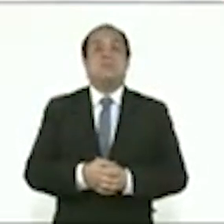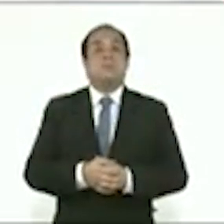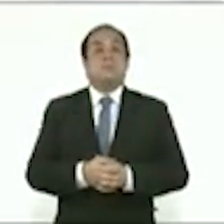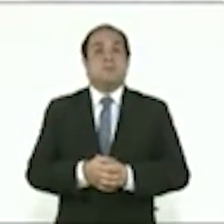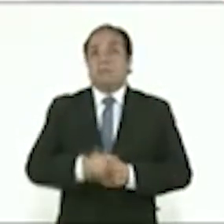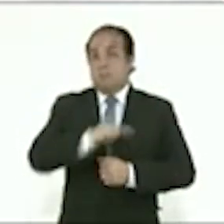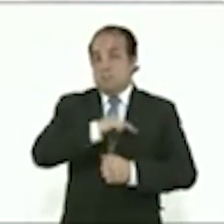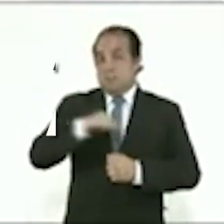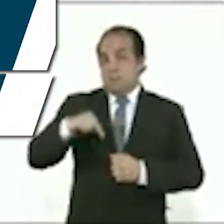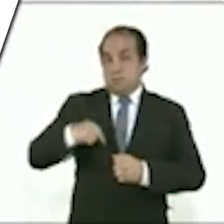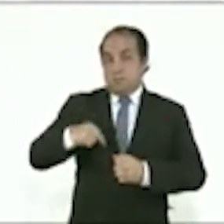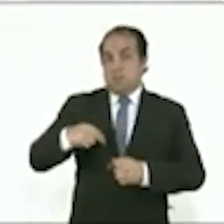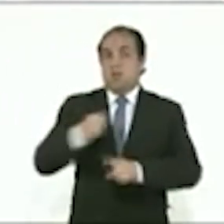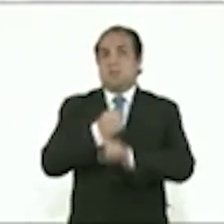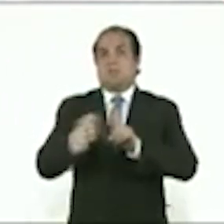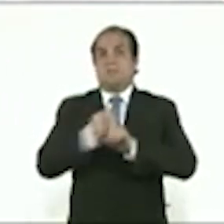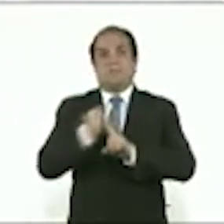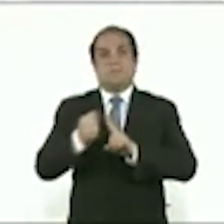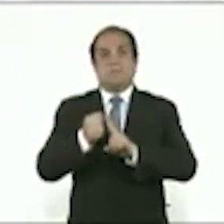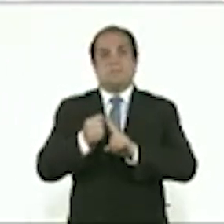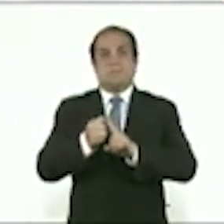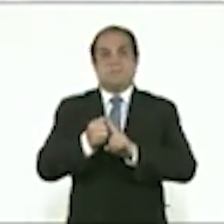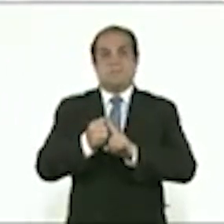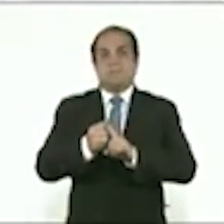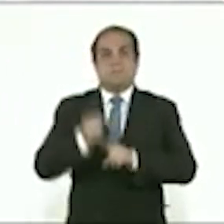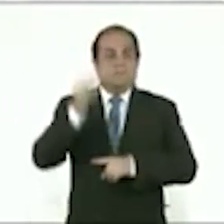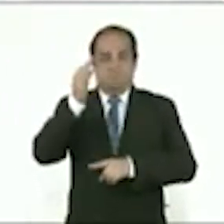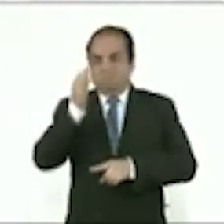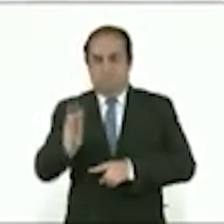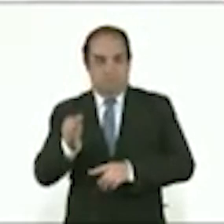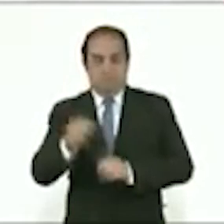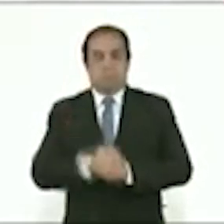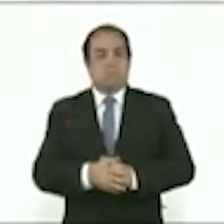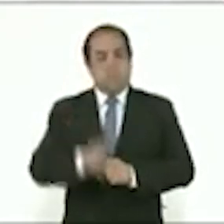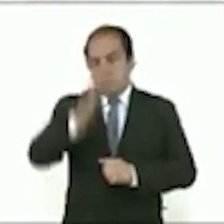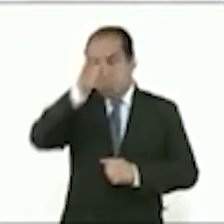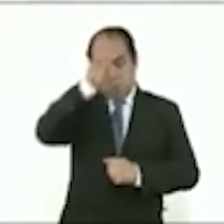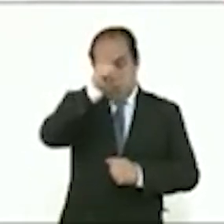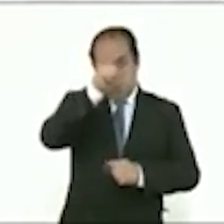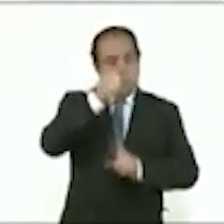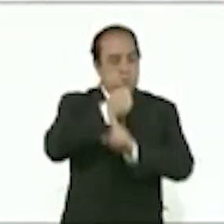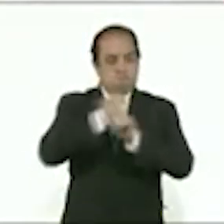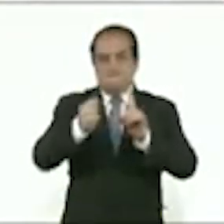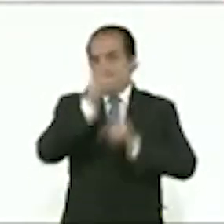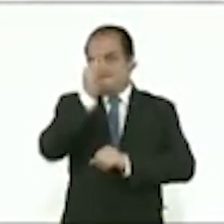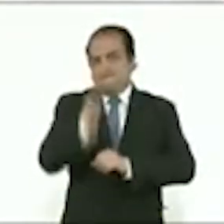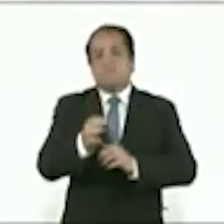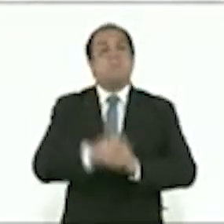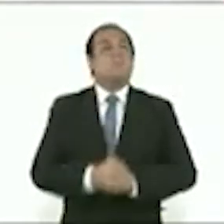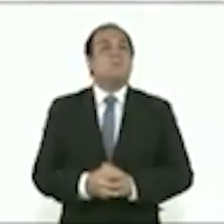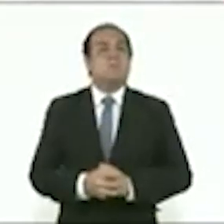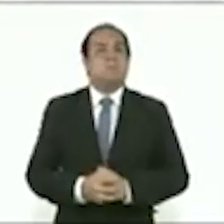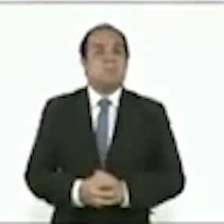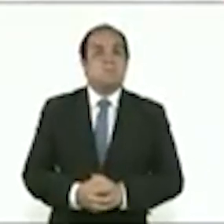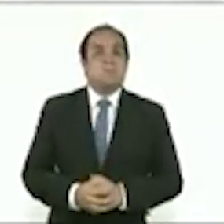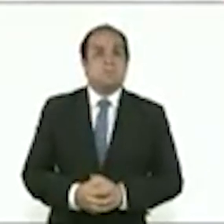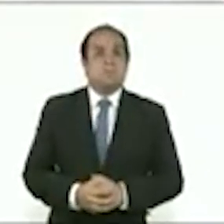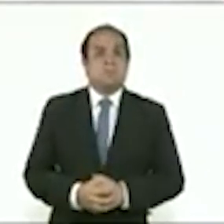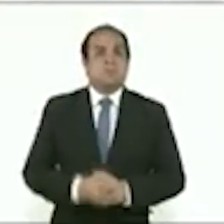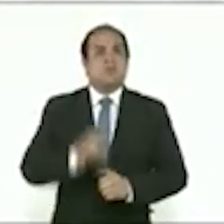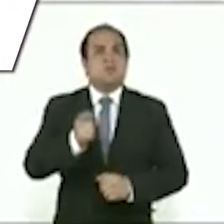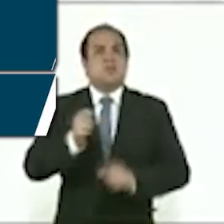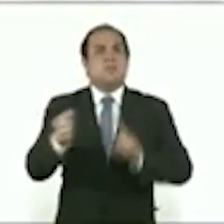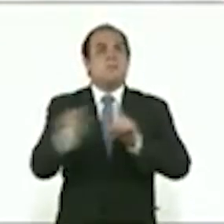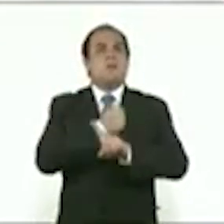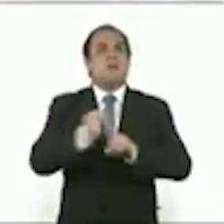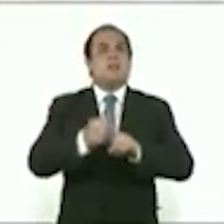nosotros, la violencia no se combate con la violencia, no estamos de acuerdo con ello. Es más, la violencia es